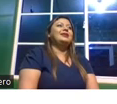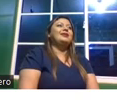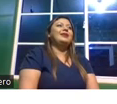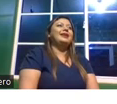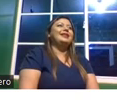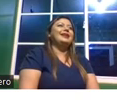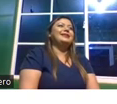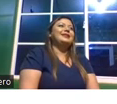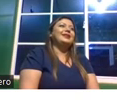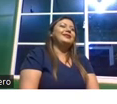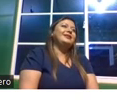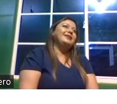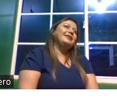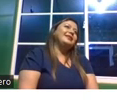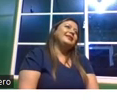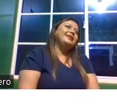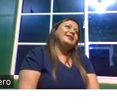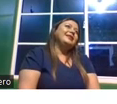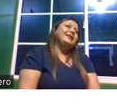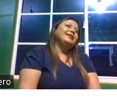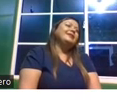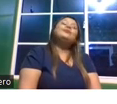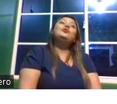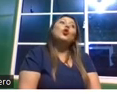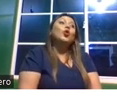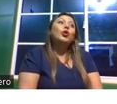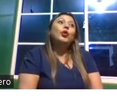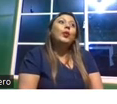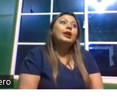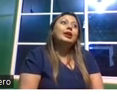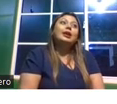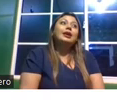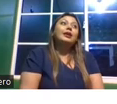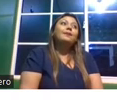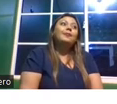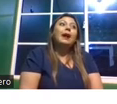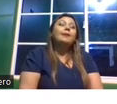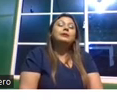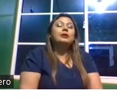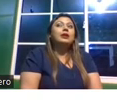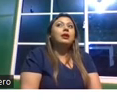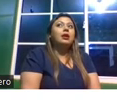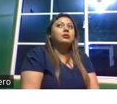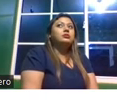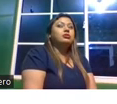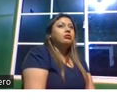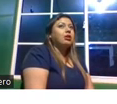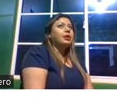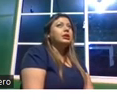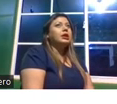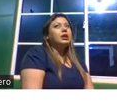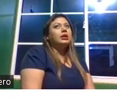a un tipo de actos que conllevan a no sé, ni la palabra le logro descifrar, pues,